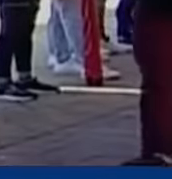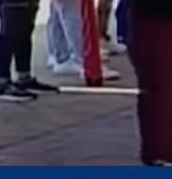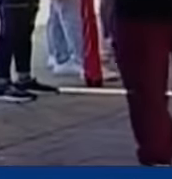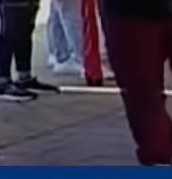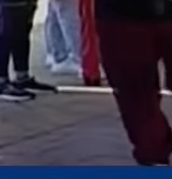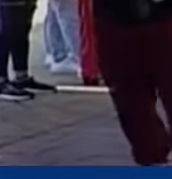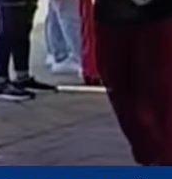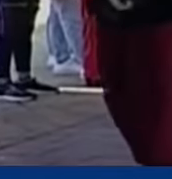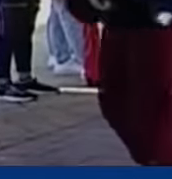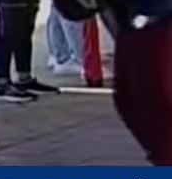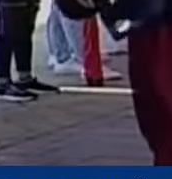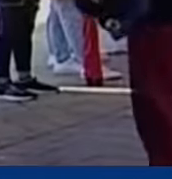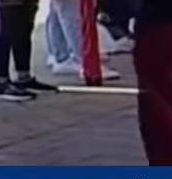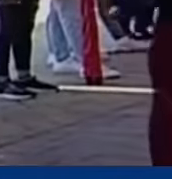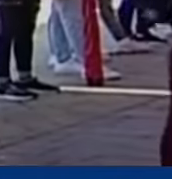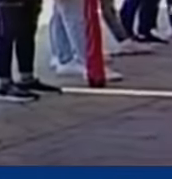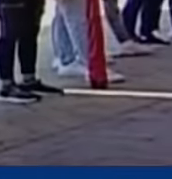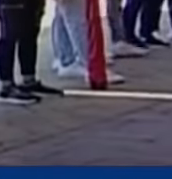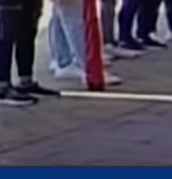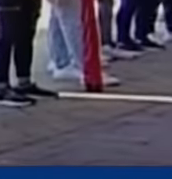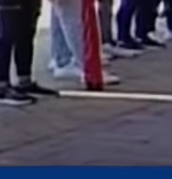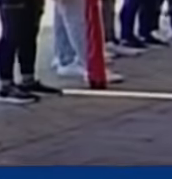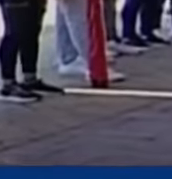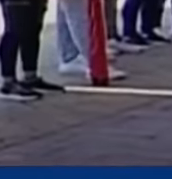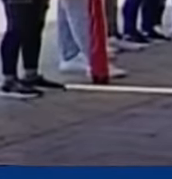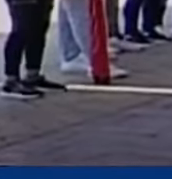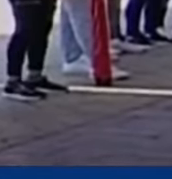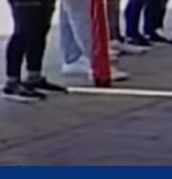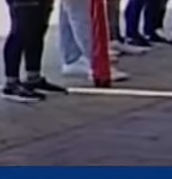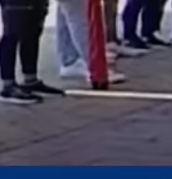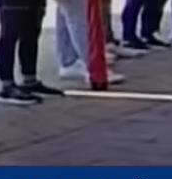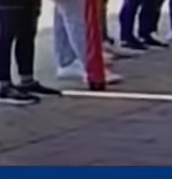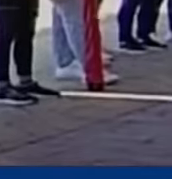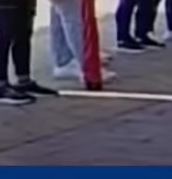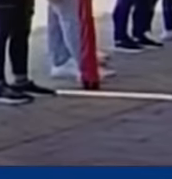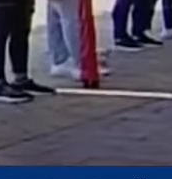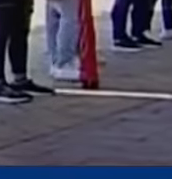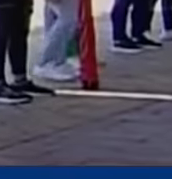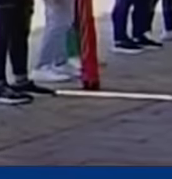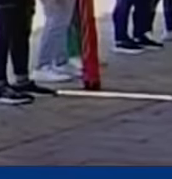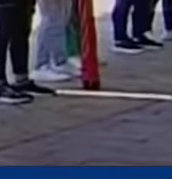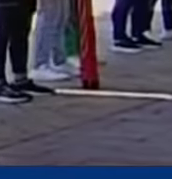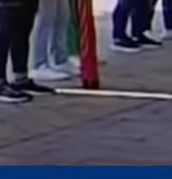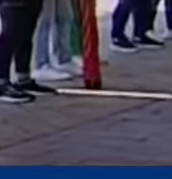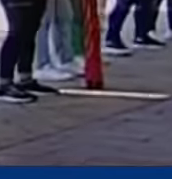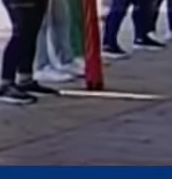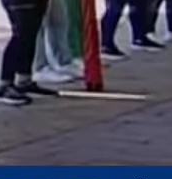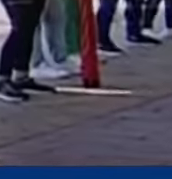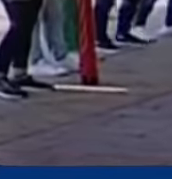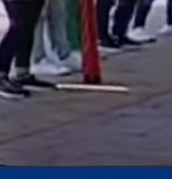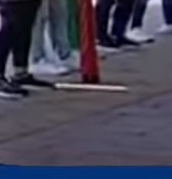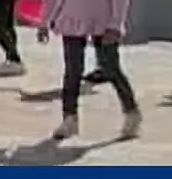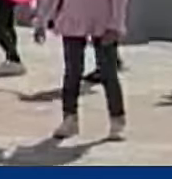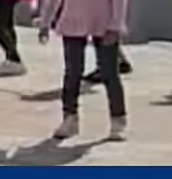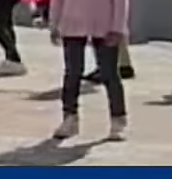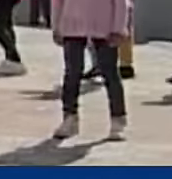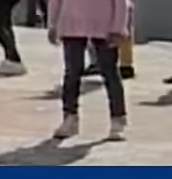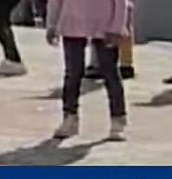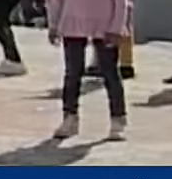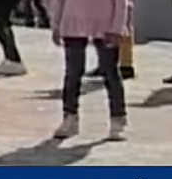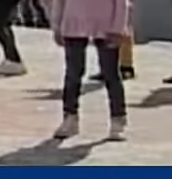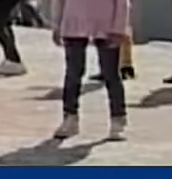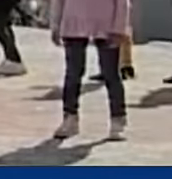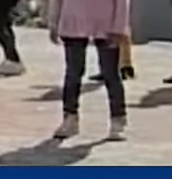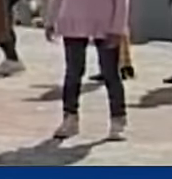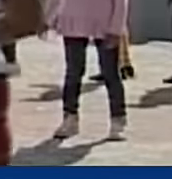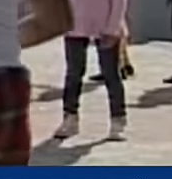actividades, como sería el chapuzón recreativo, los puntos de alto impacto, y a través del plan vacacional comunitario llevar amor y alegría a todas las comunidades de